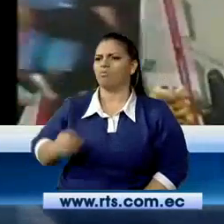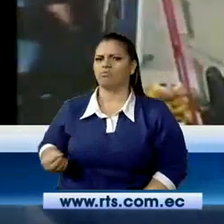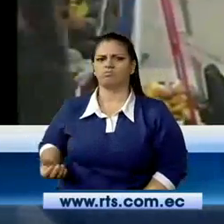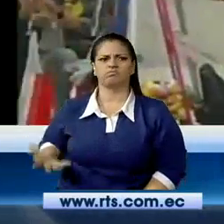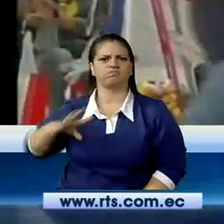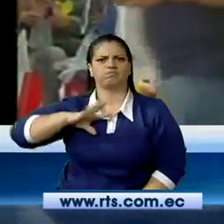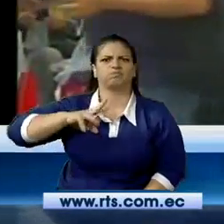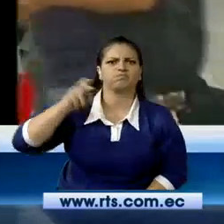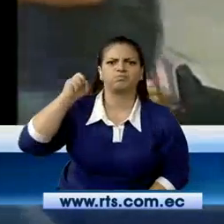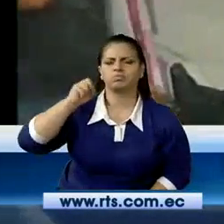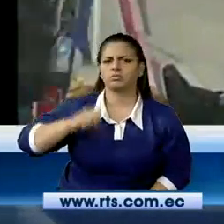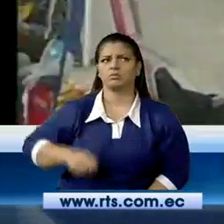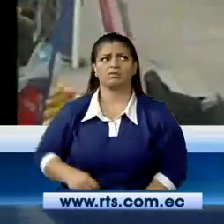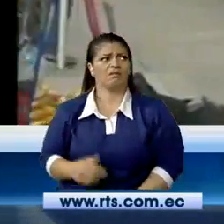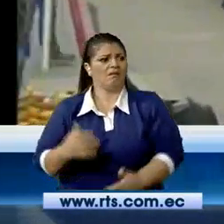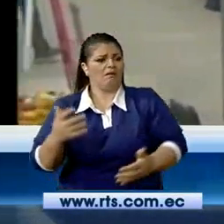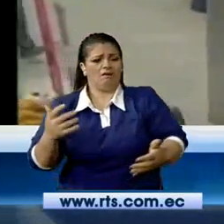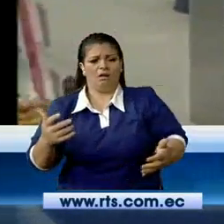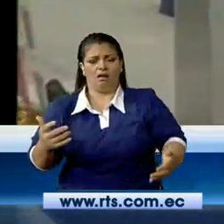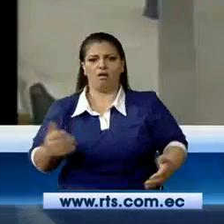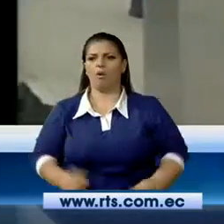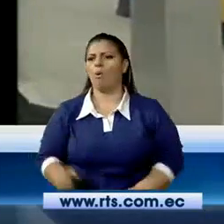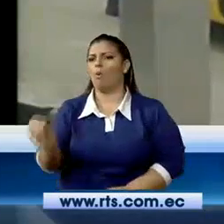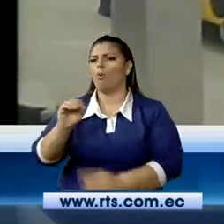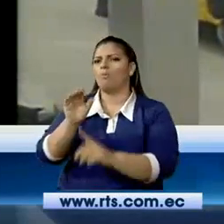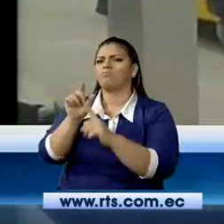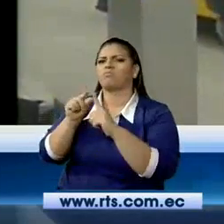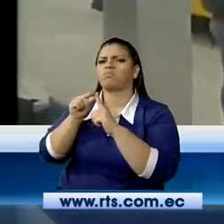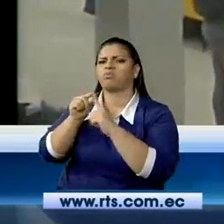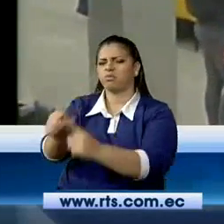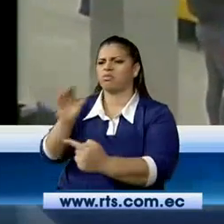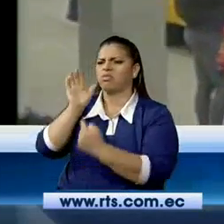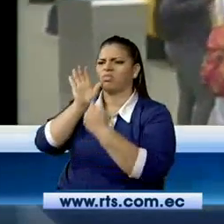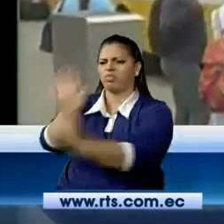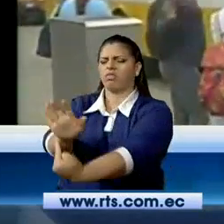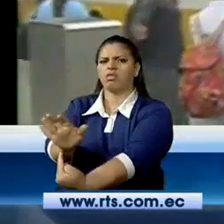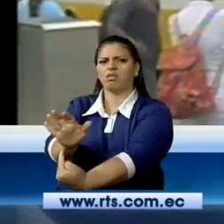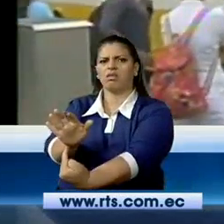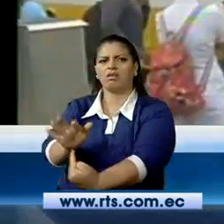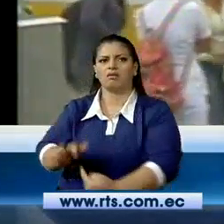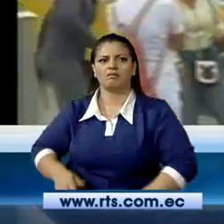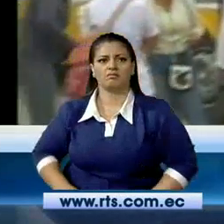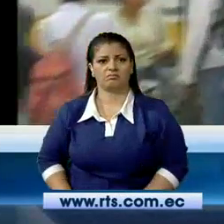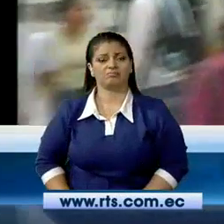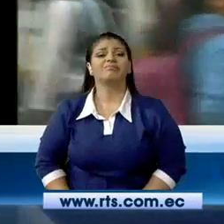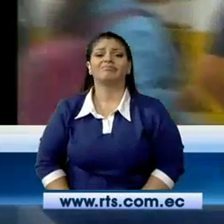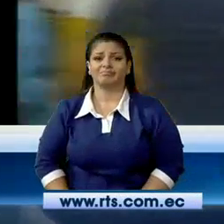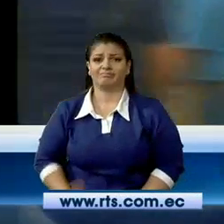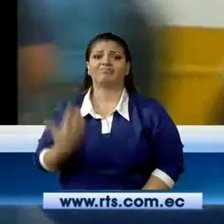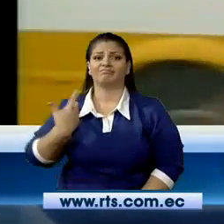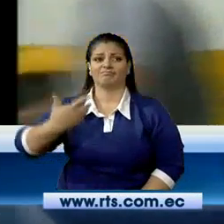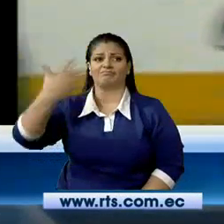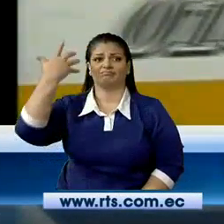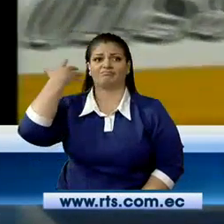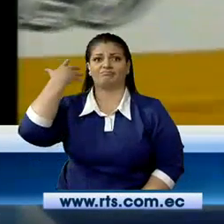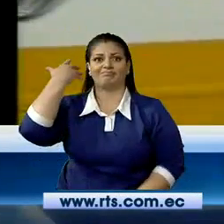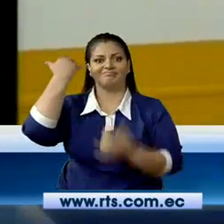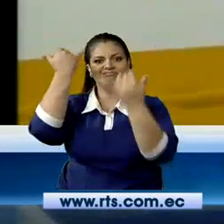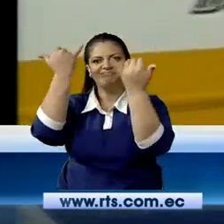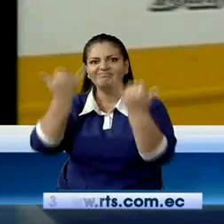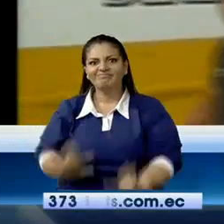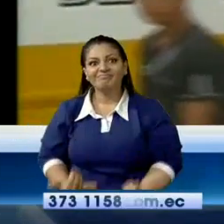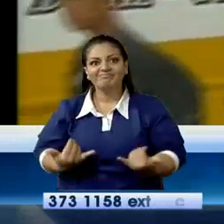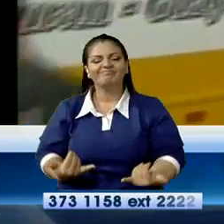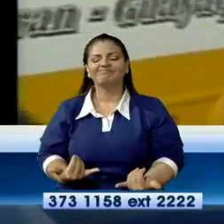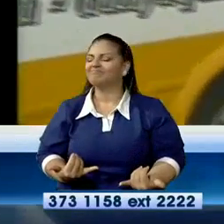no faltaban por allí el cruce de palabras, pero ahora esto ya ha cambiado. Vemos que las personas sobre tu